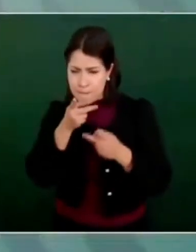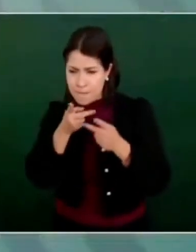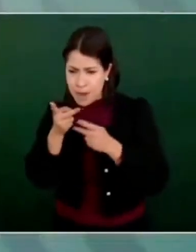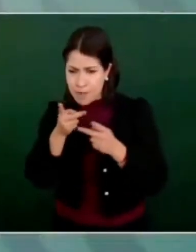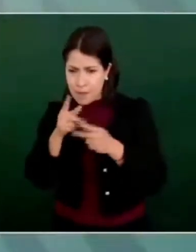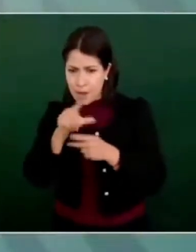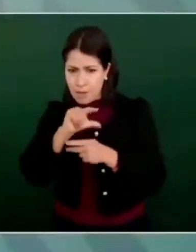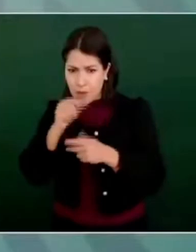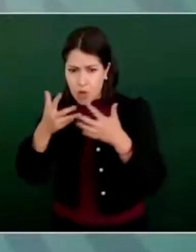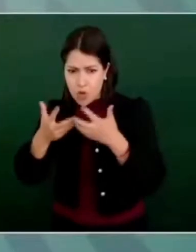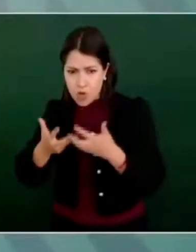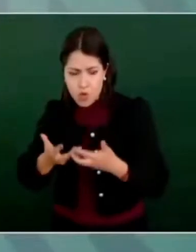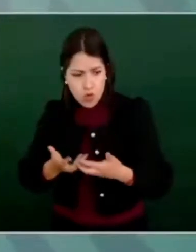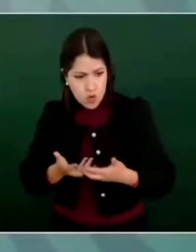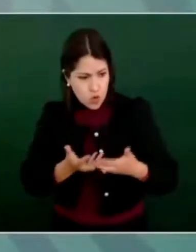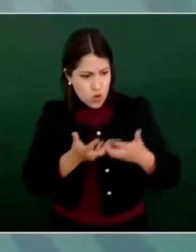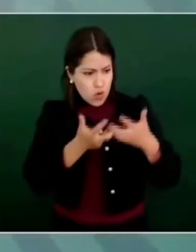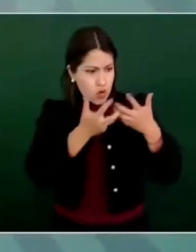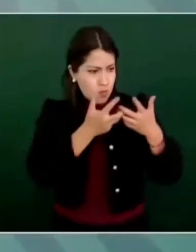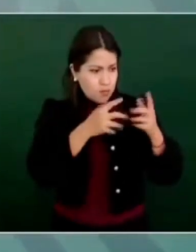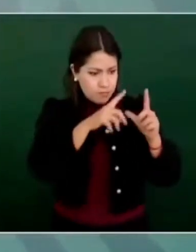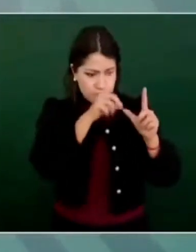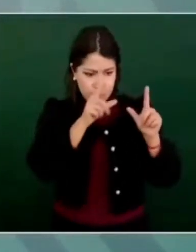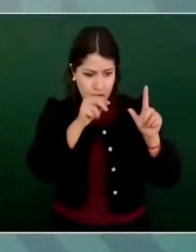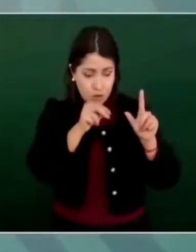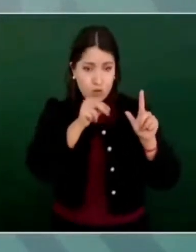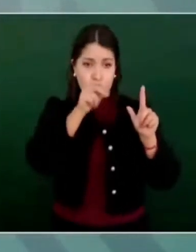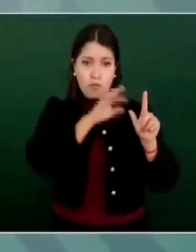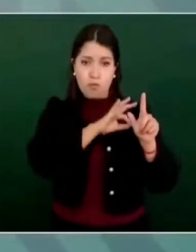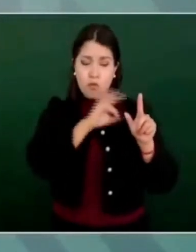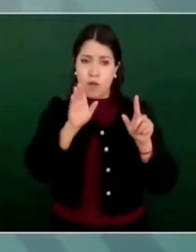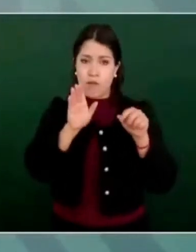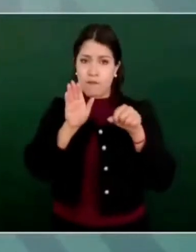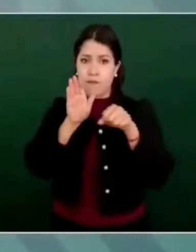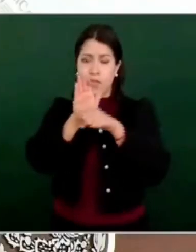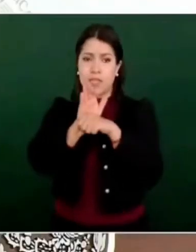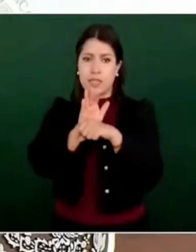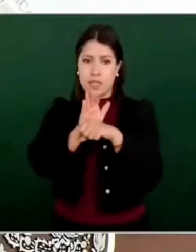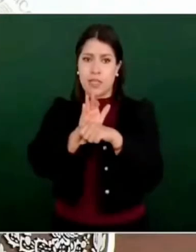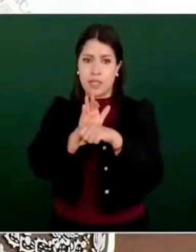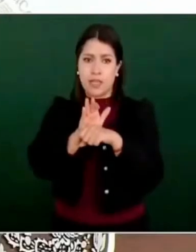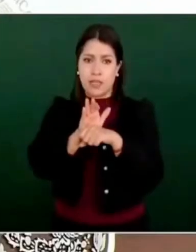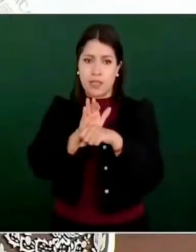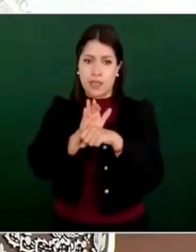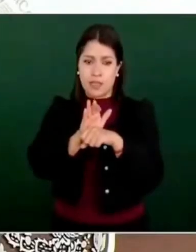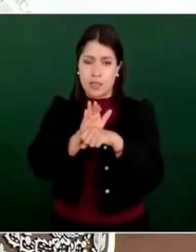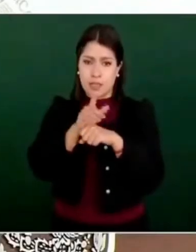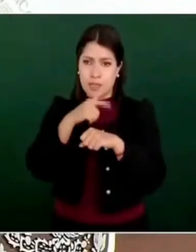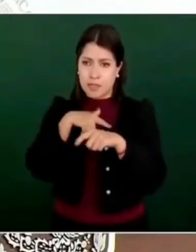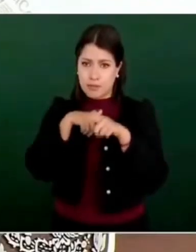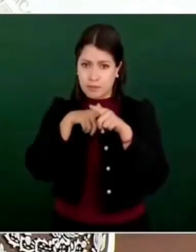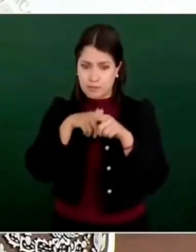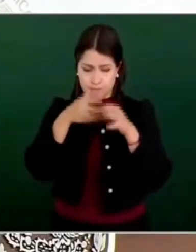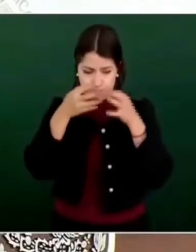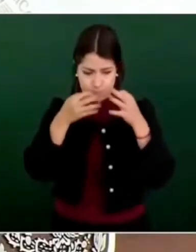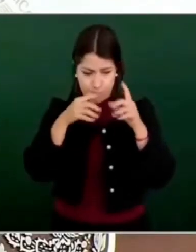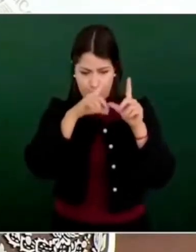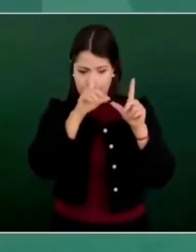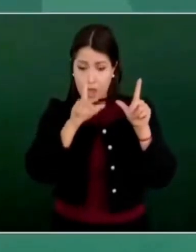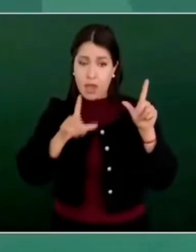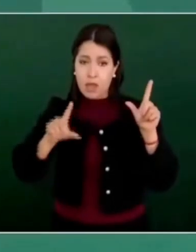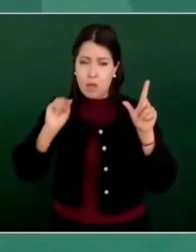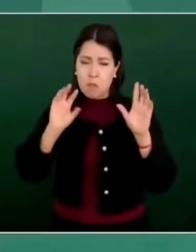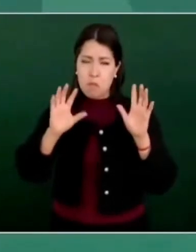norte para mantener en alto la dignidad de la República. A mediados